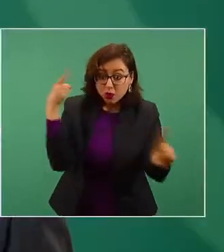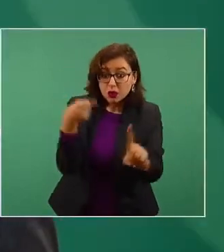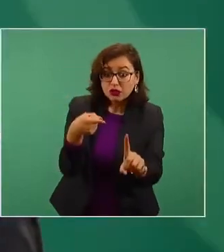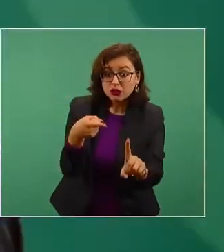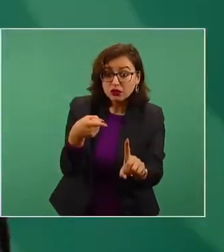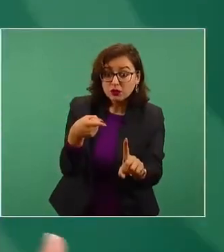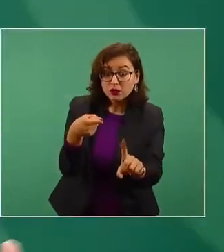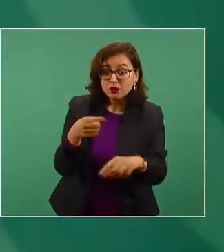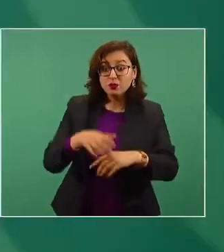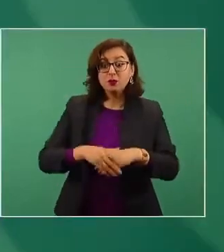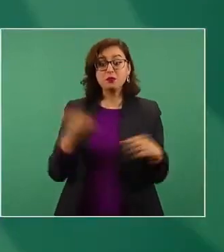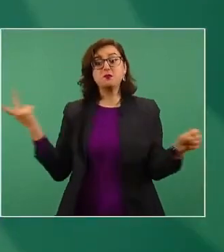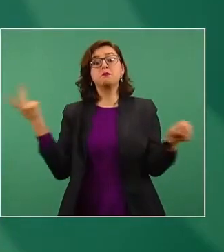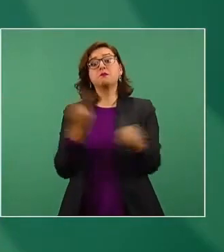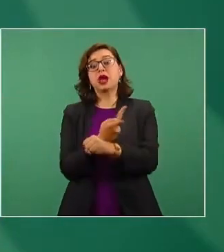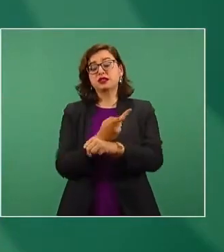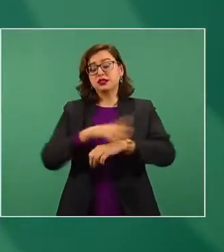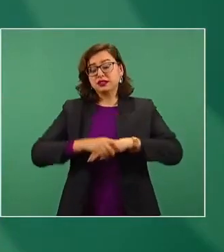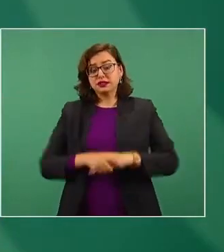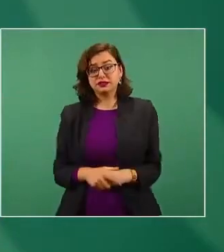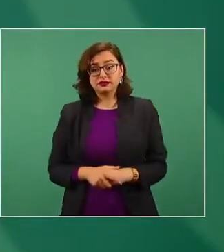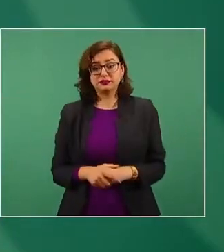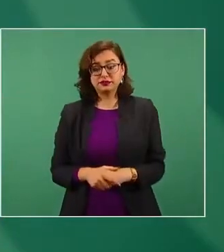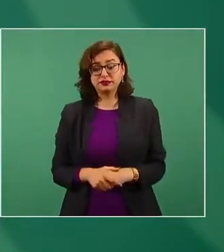pues ¿qué va pasando?